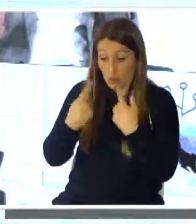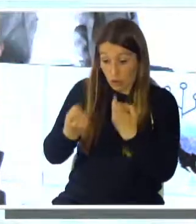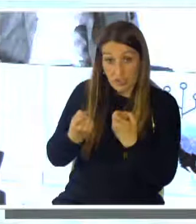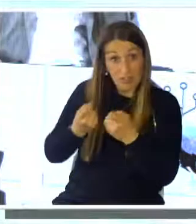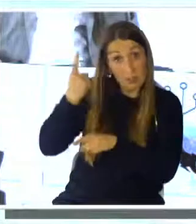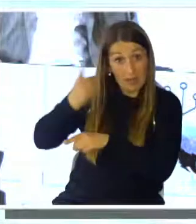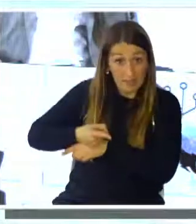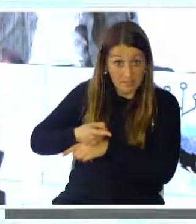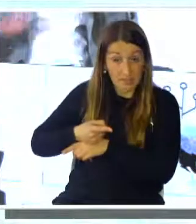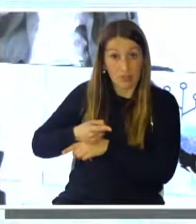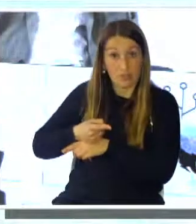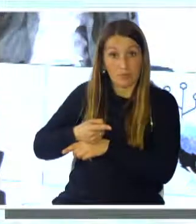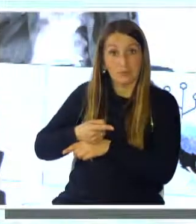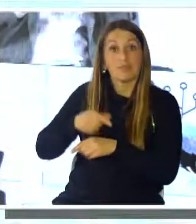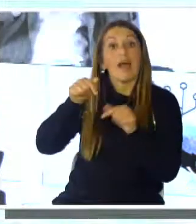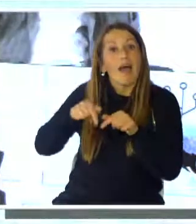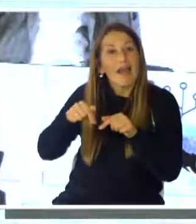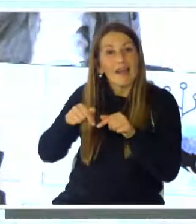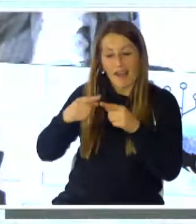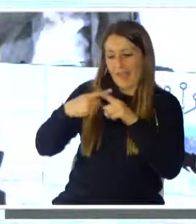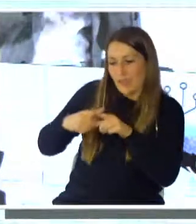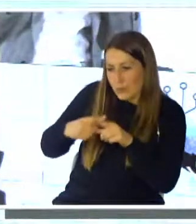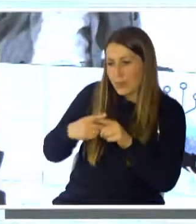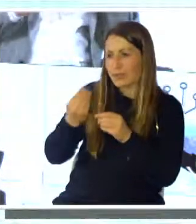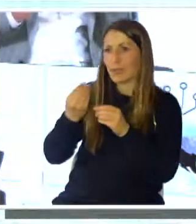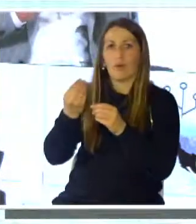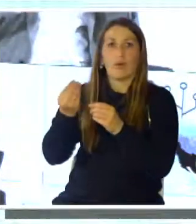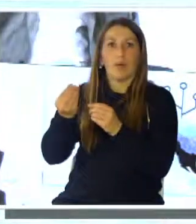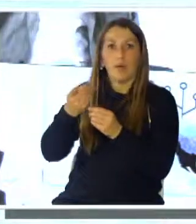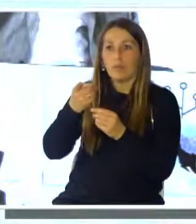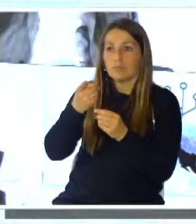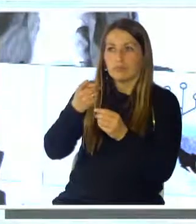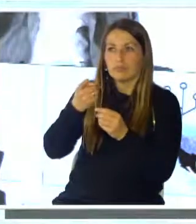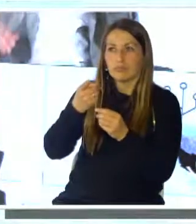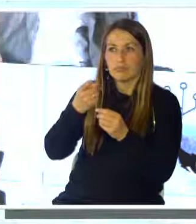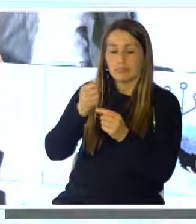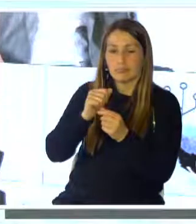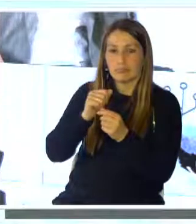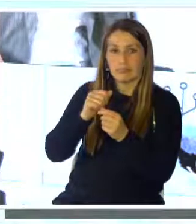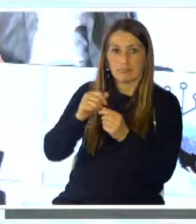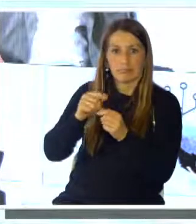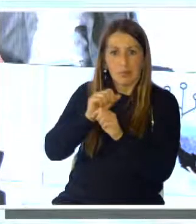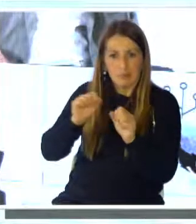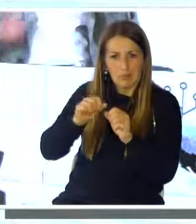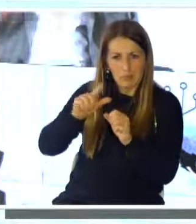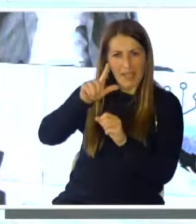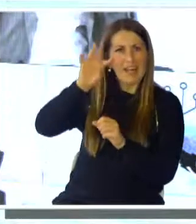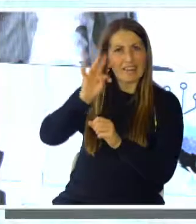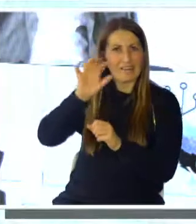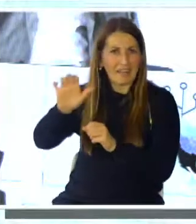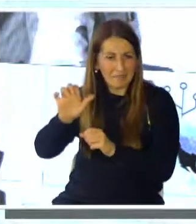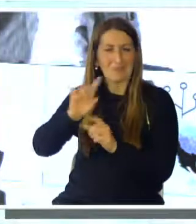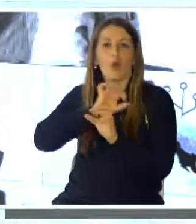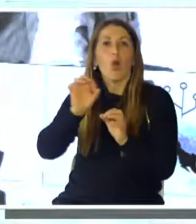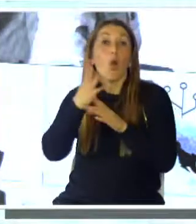decisiones acá estamos discutiendo si vamos por una red ahora si nos narraban lte si vamos por la